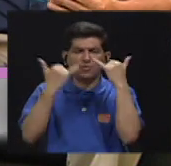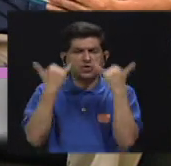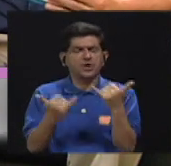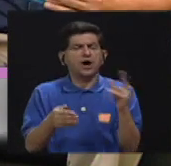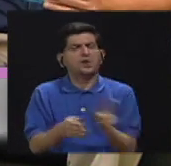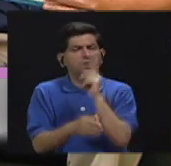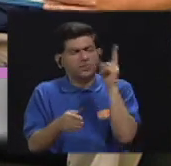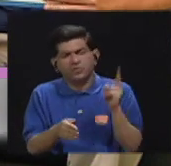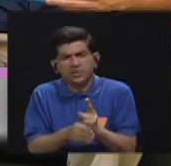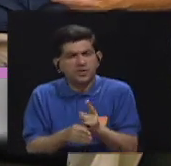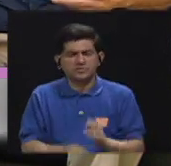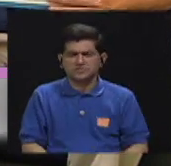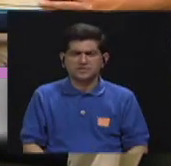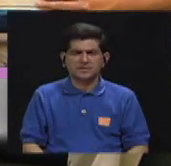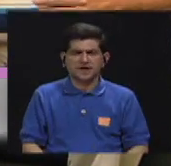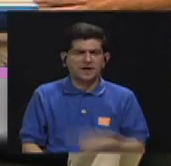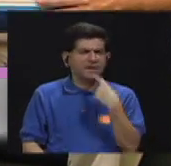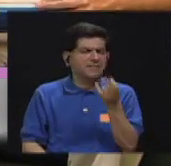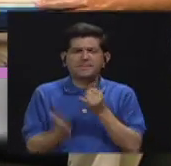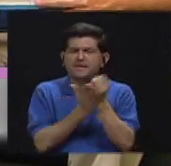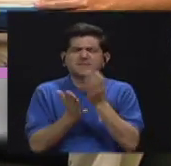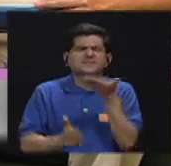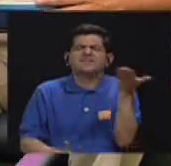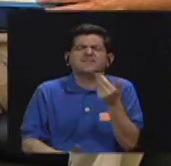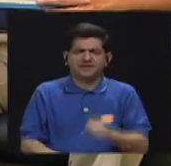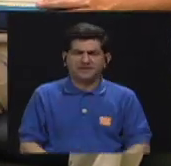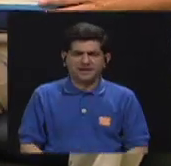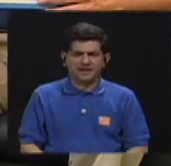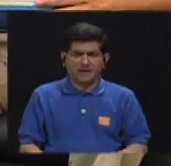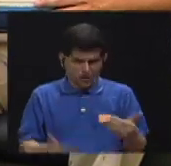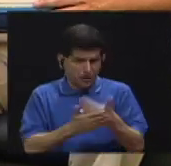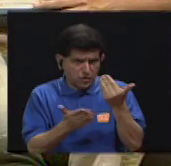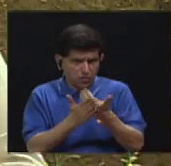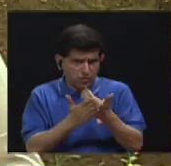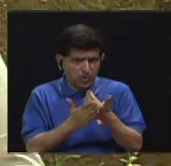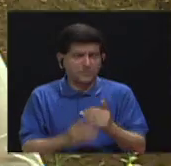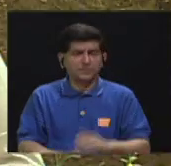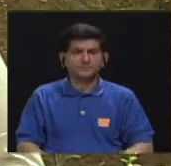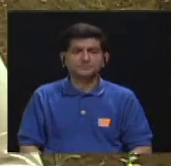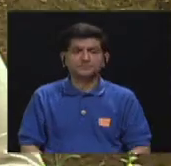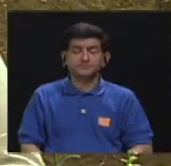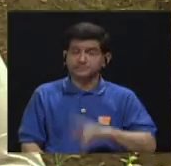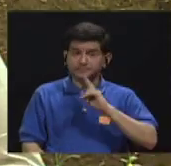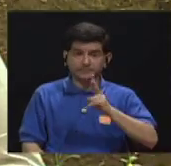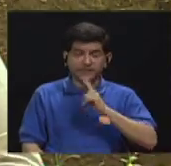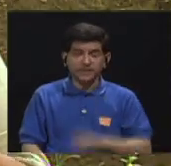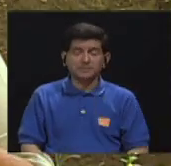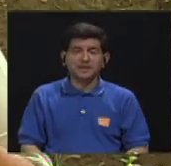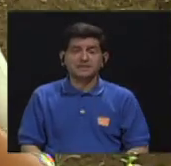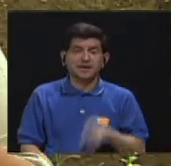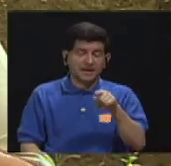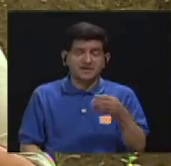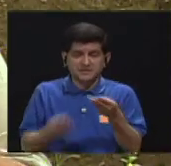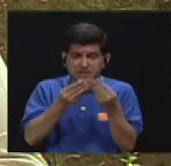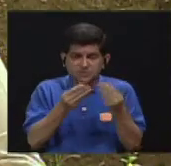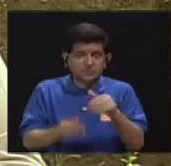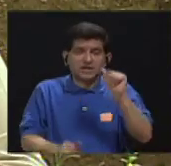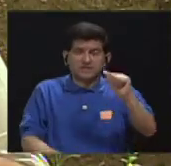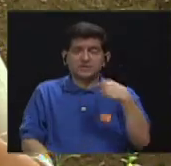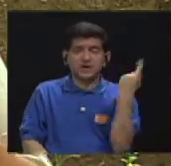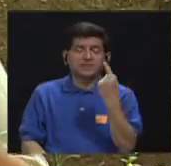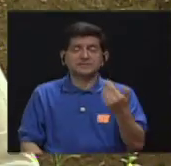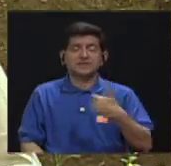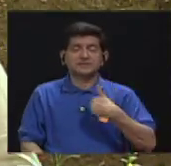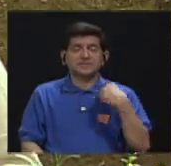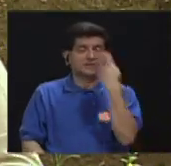se está utilizando. ¿Qué dicen las investigaciones al respecto? Es bastante reciente. Pues en realidad la arginina es un elemento de la boca y